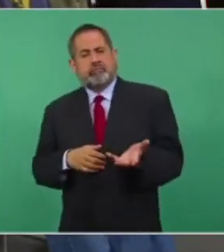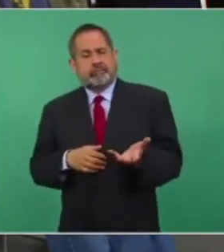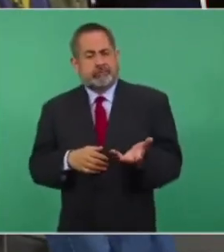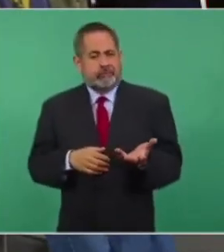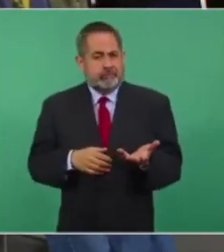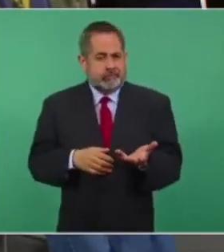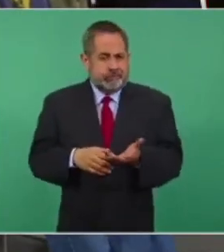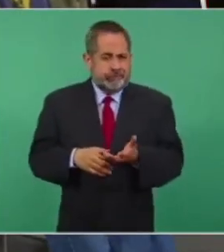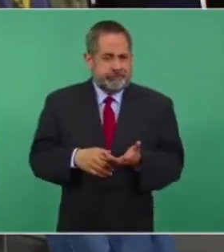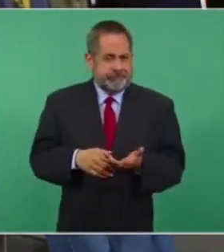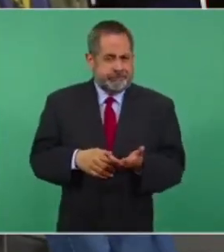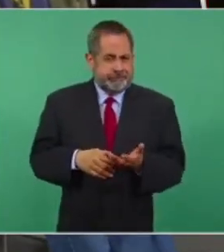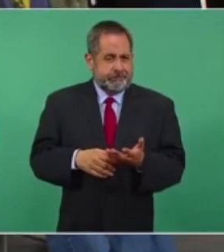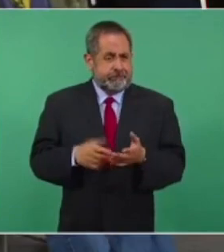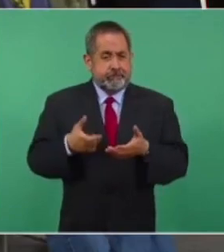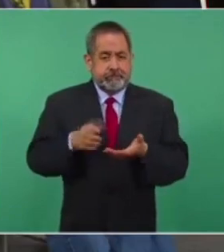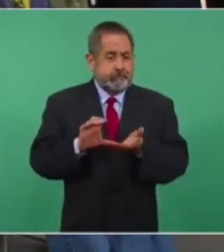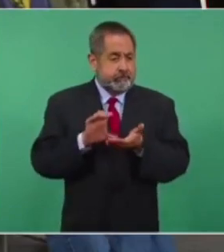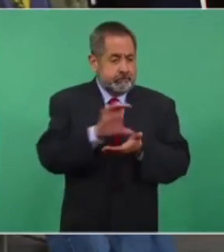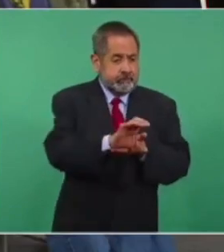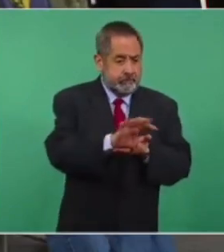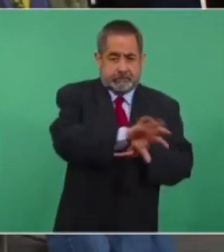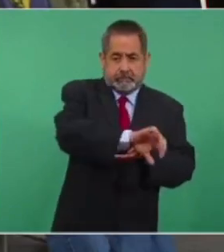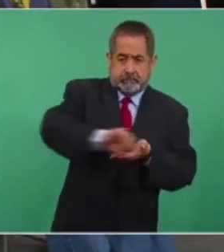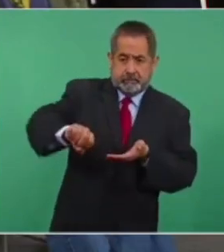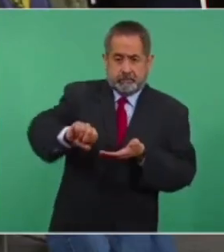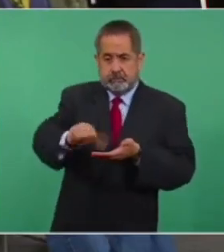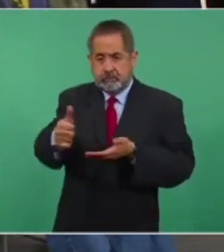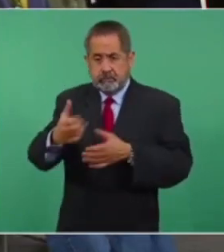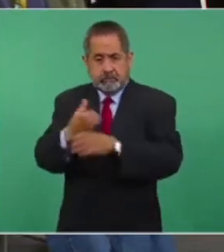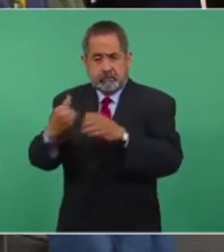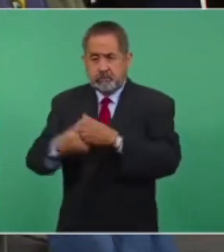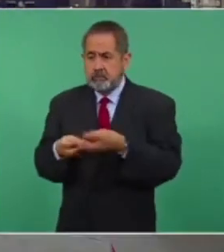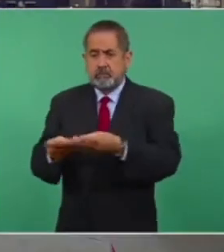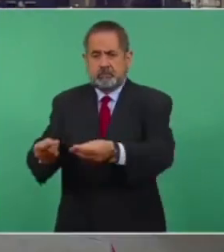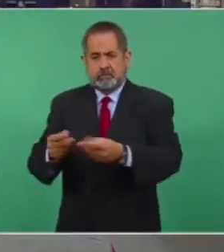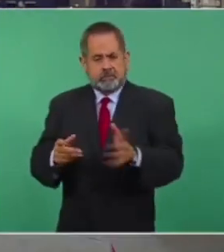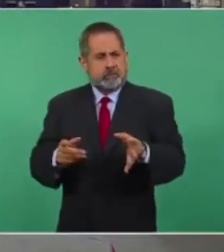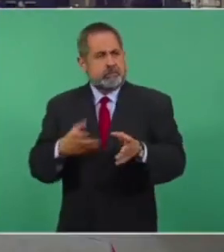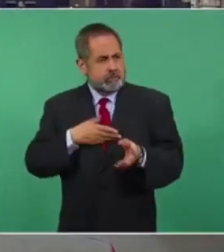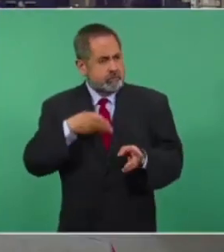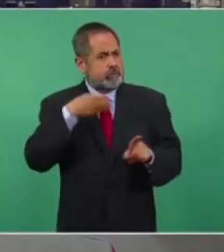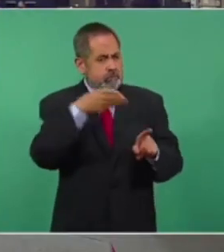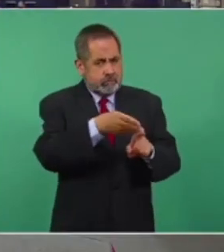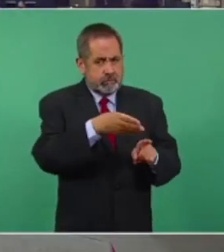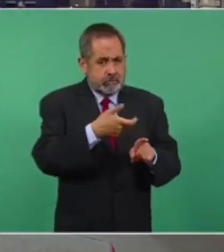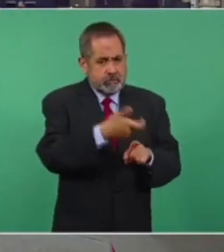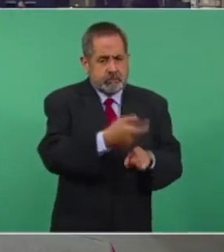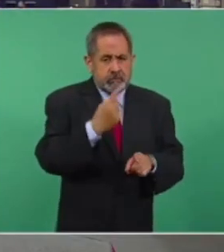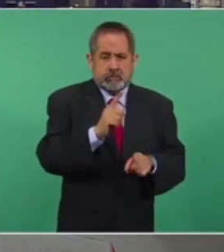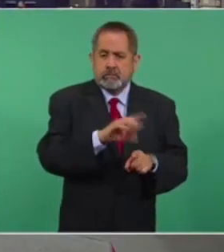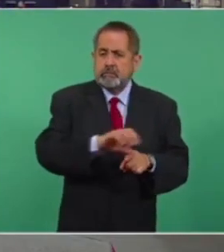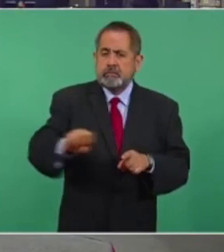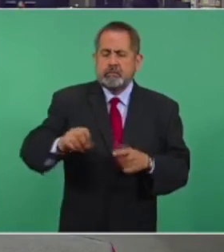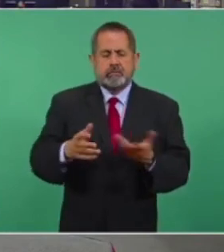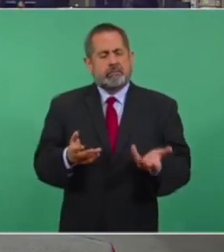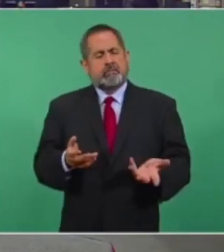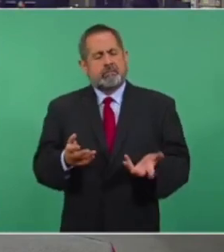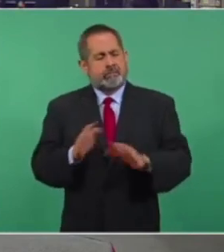pueden desviar de esa manera los recursos que ya están etiquetados. O sea,